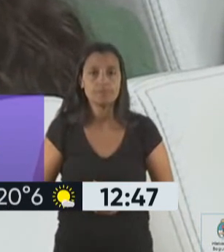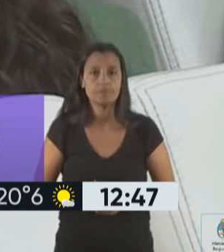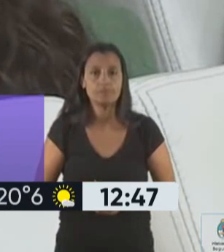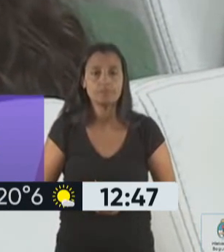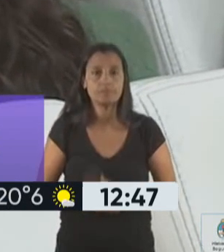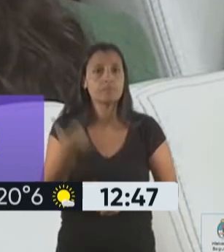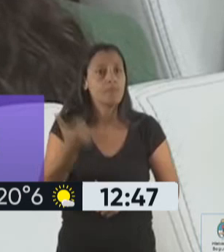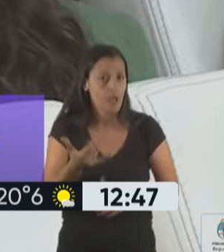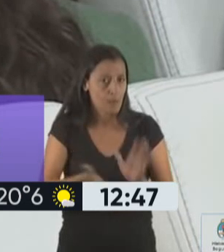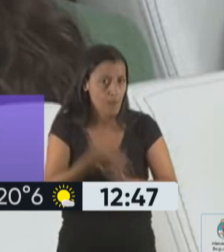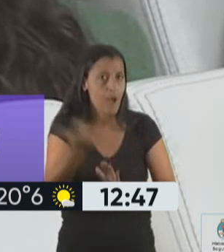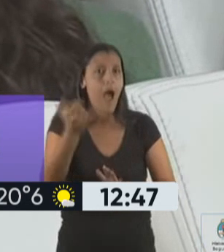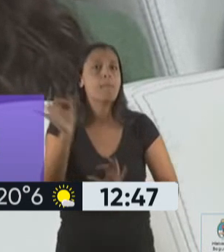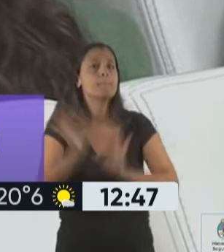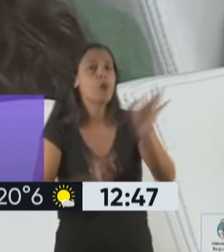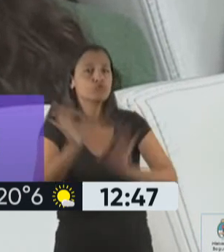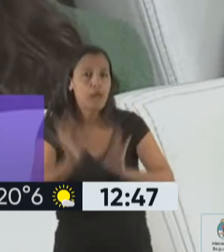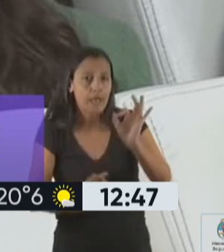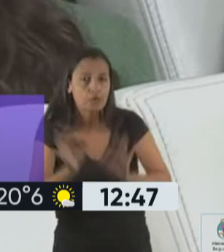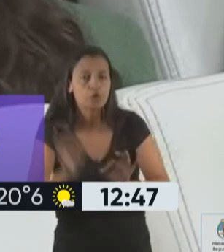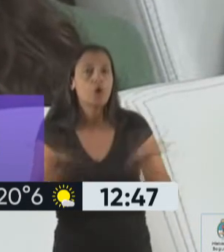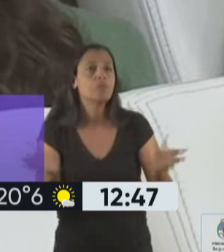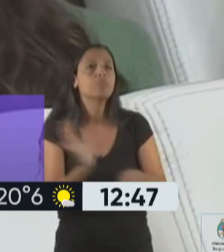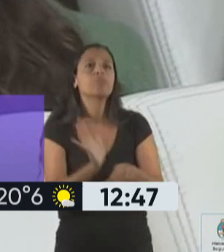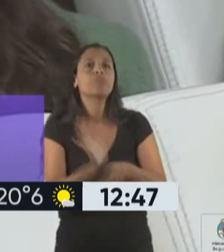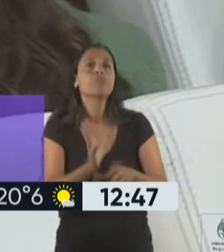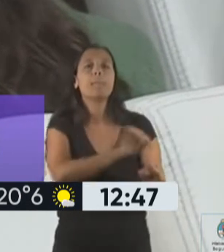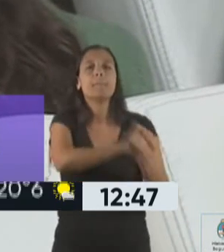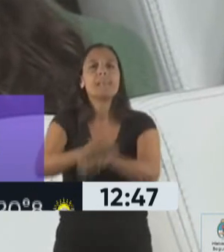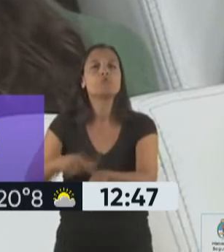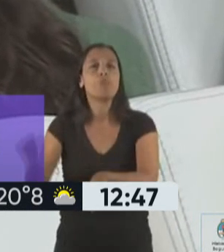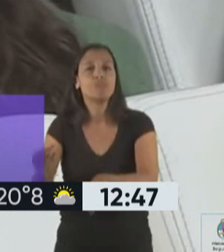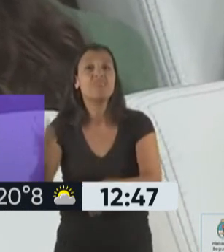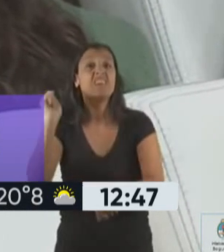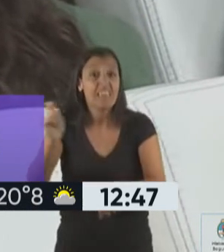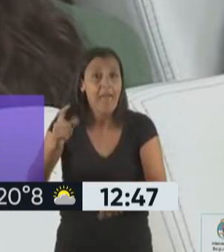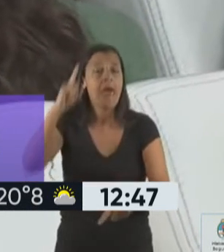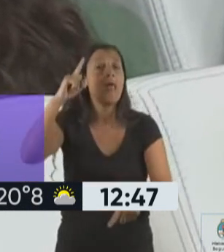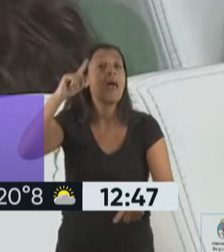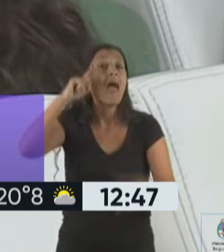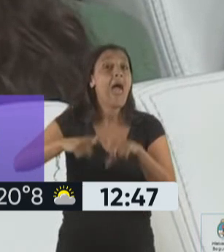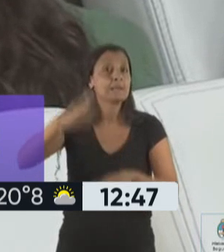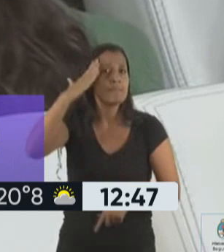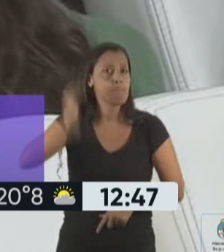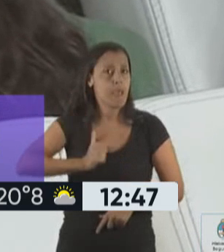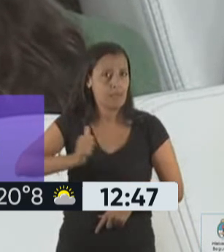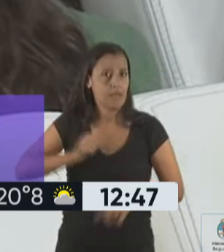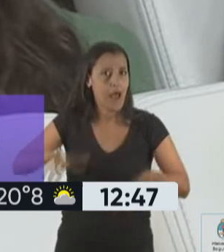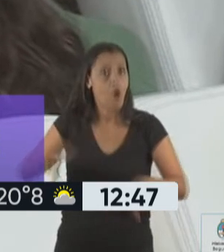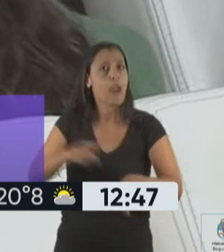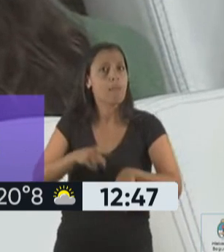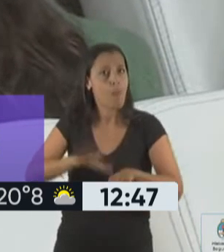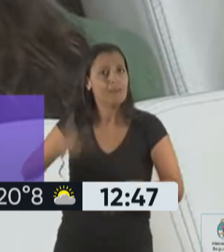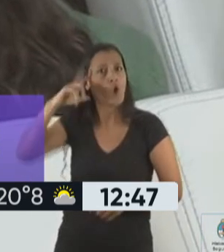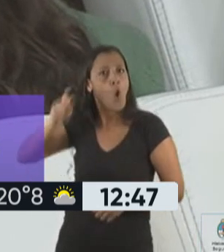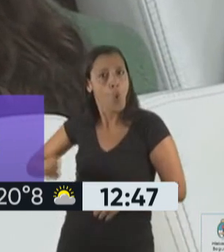hay un proyecto de liberar, o por lo menos darle prisión preventiva a genocidas que están actualmente